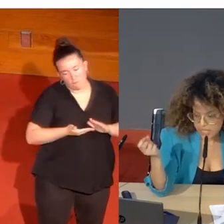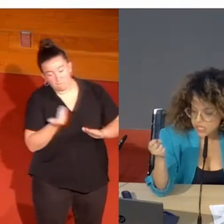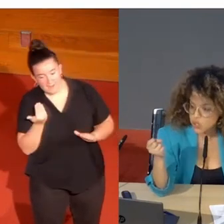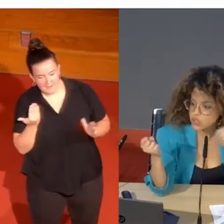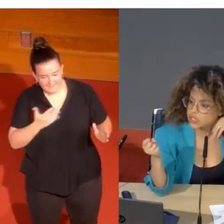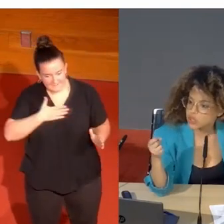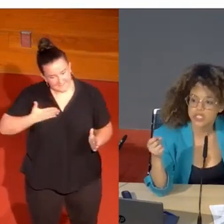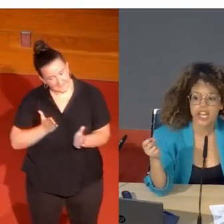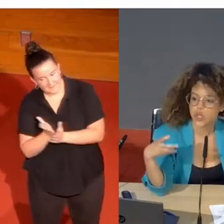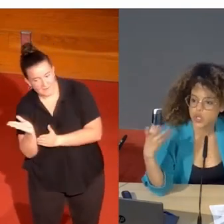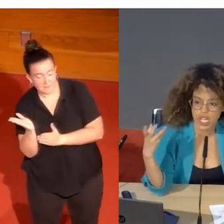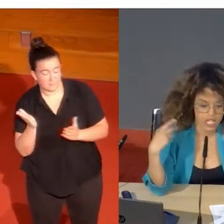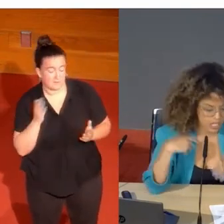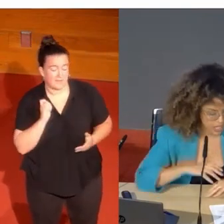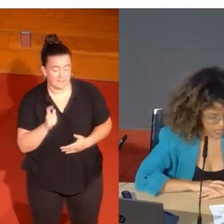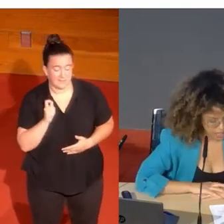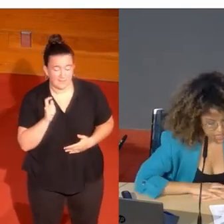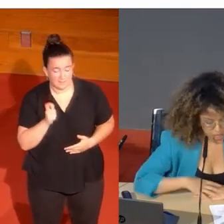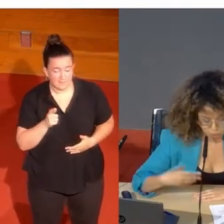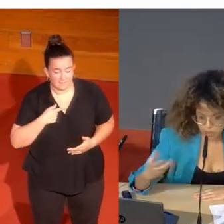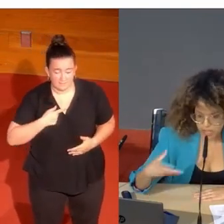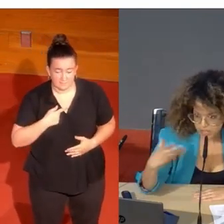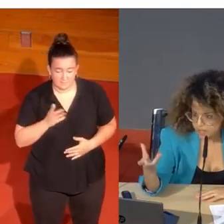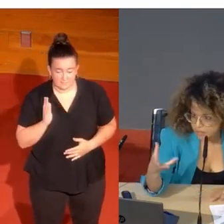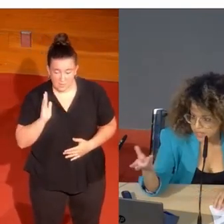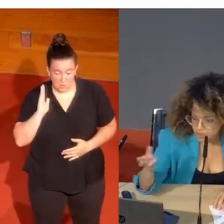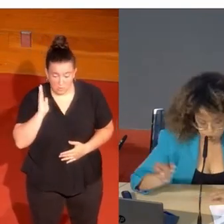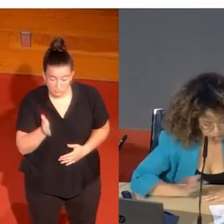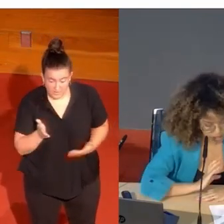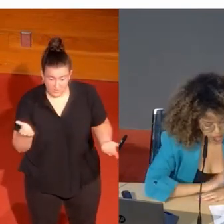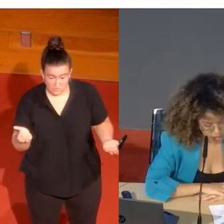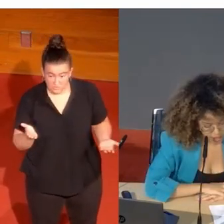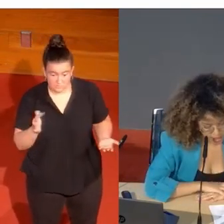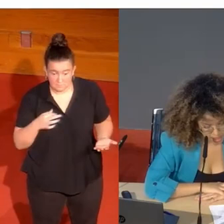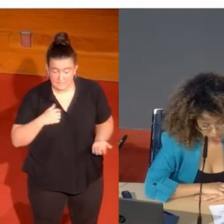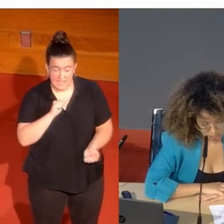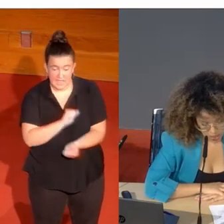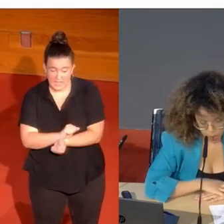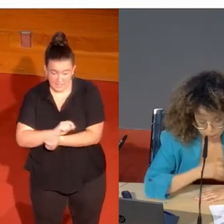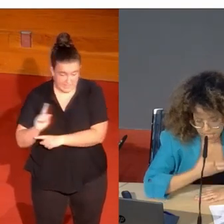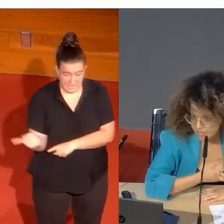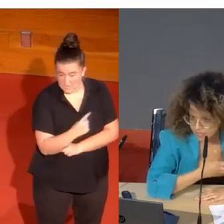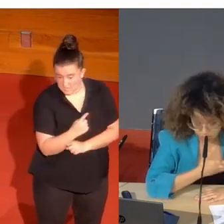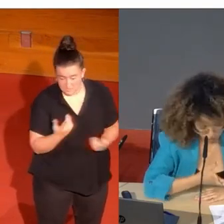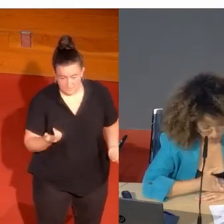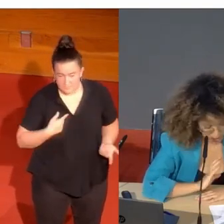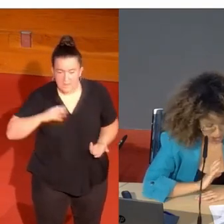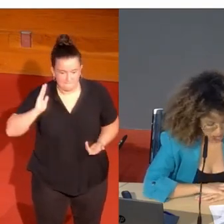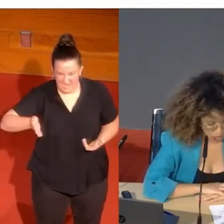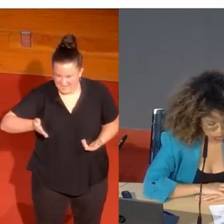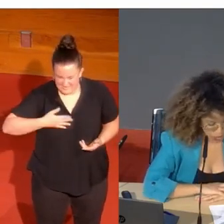eh Son condenados a a metidos en en cárceles con penas